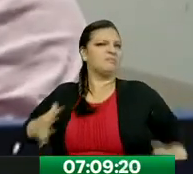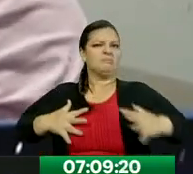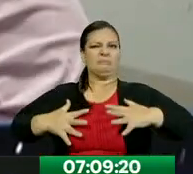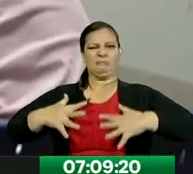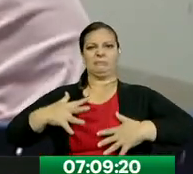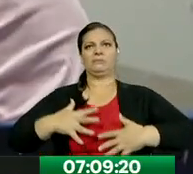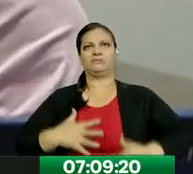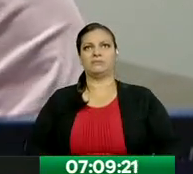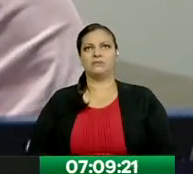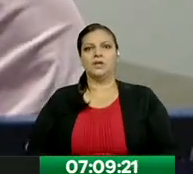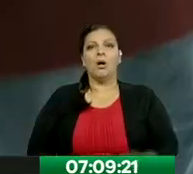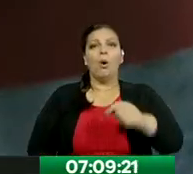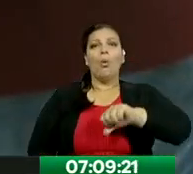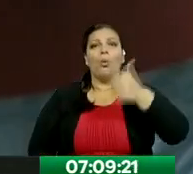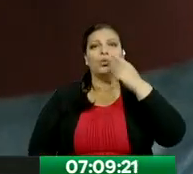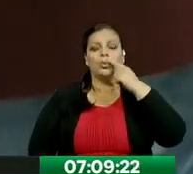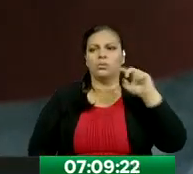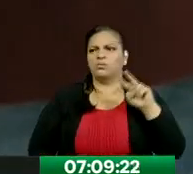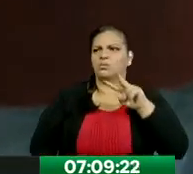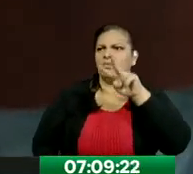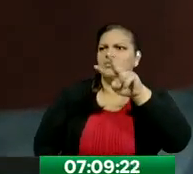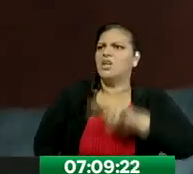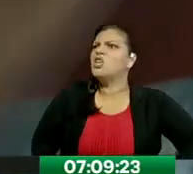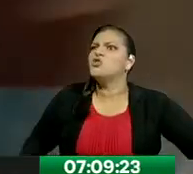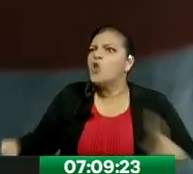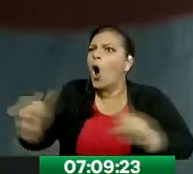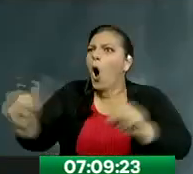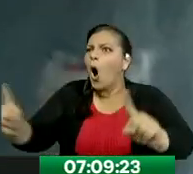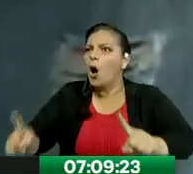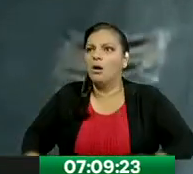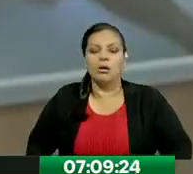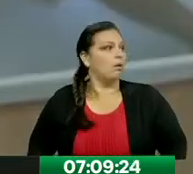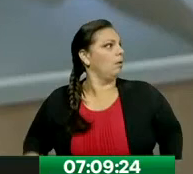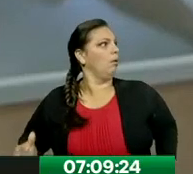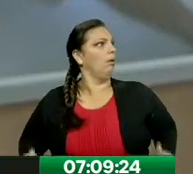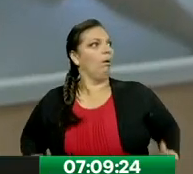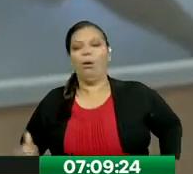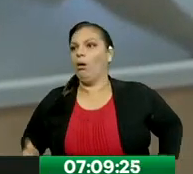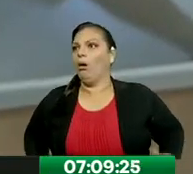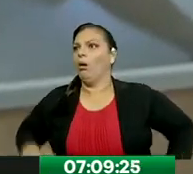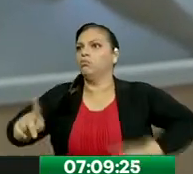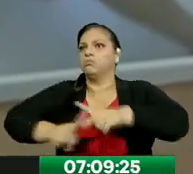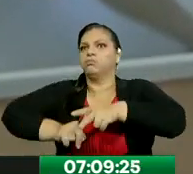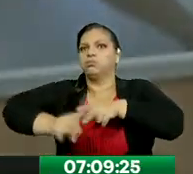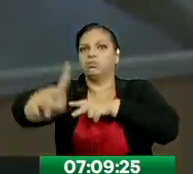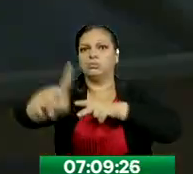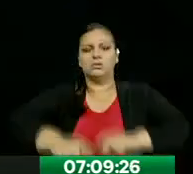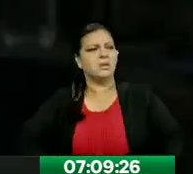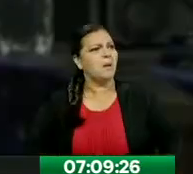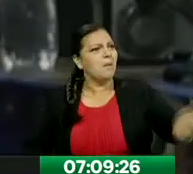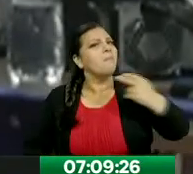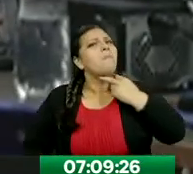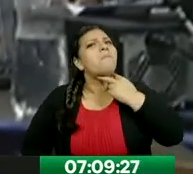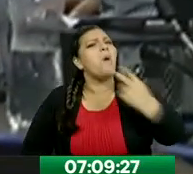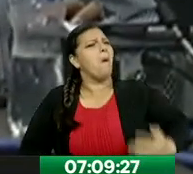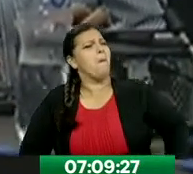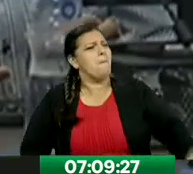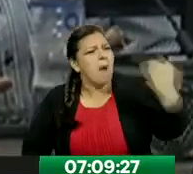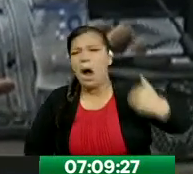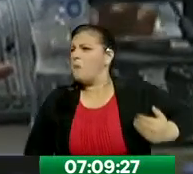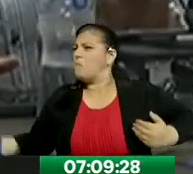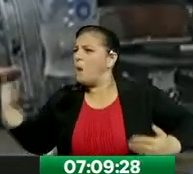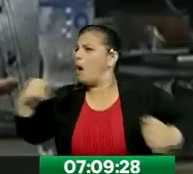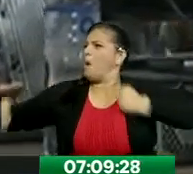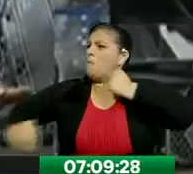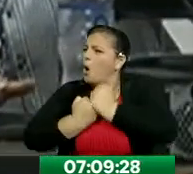esquina, llegué, les grité y salieron corriendo. Y entre la comunidad le dije, atrápalo, coge el ladrón. Y lo cogieron. Ella no dudó en presentar